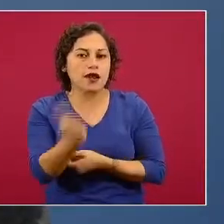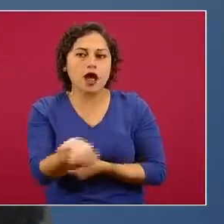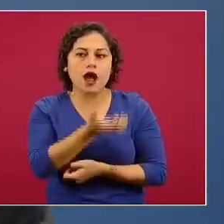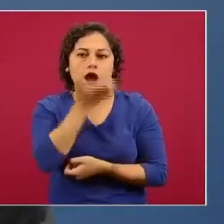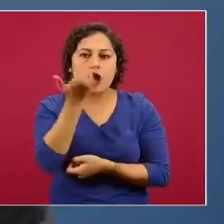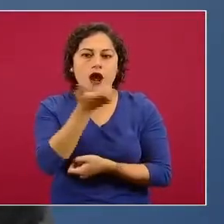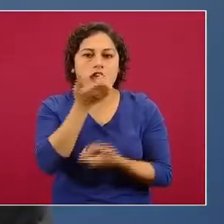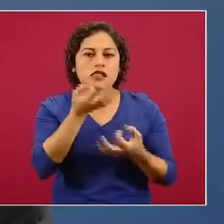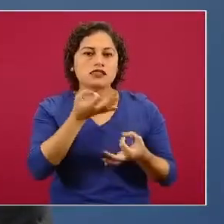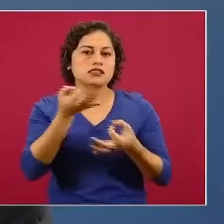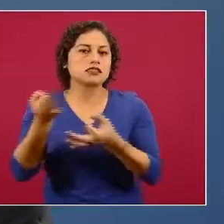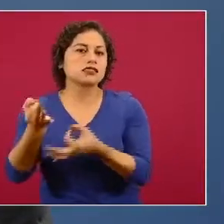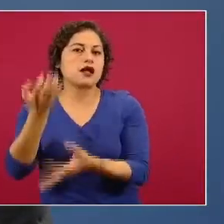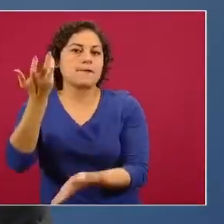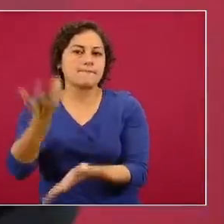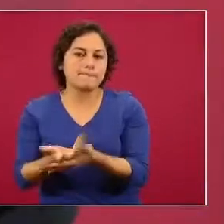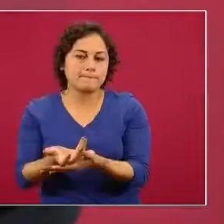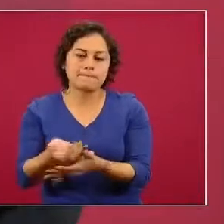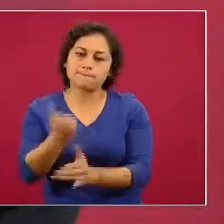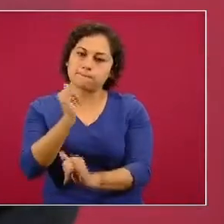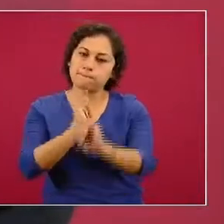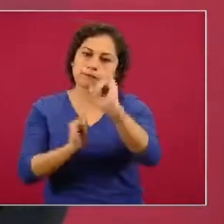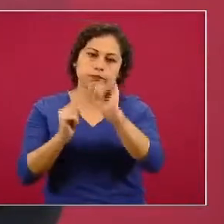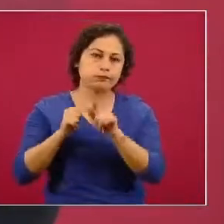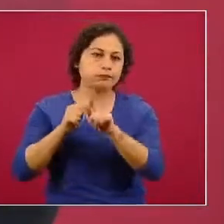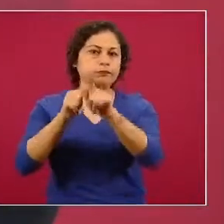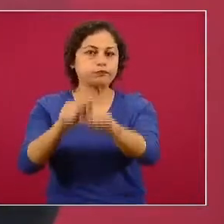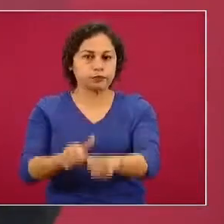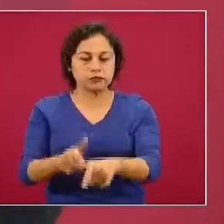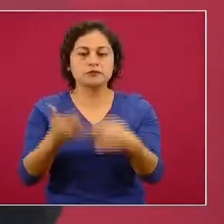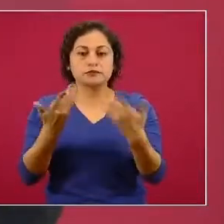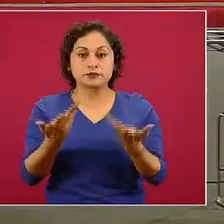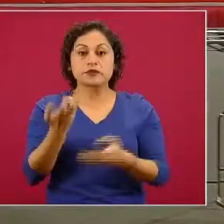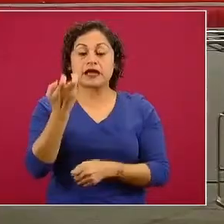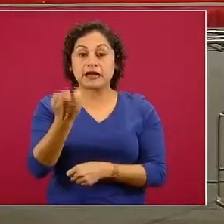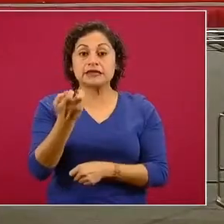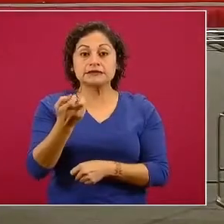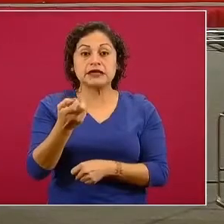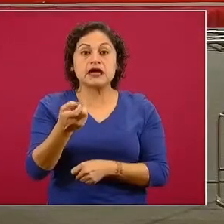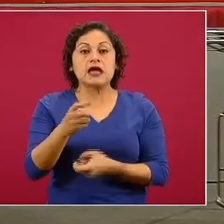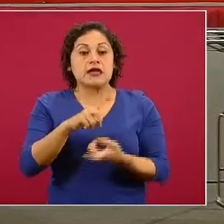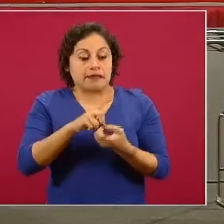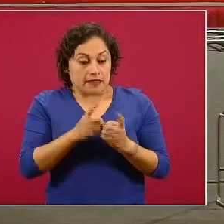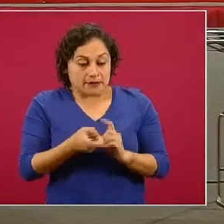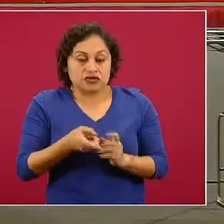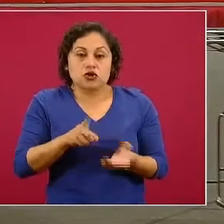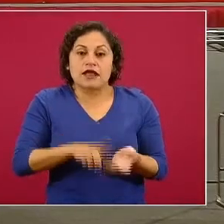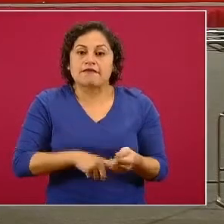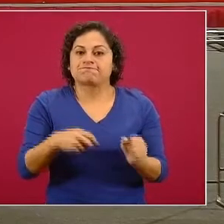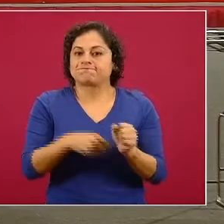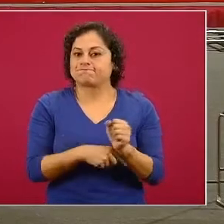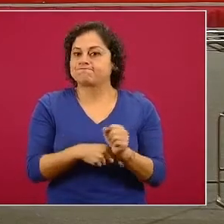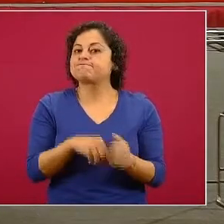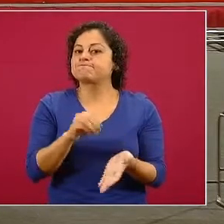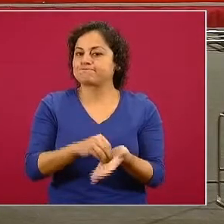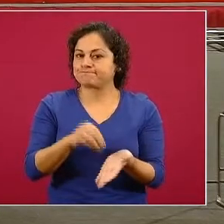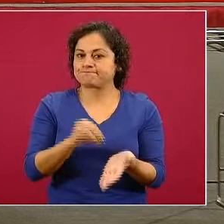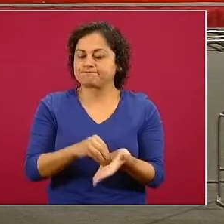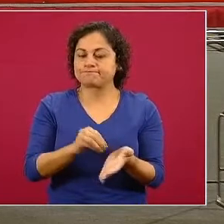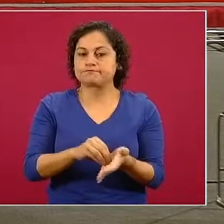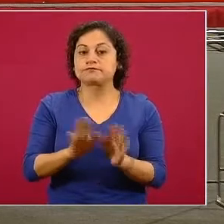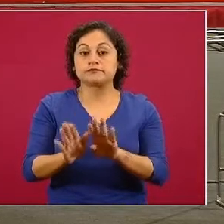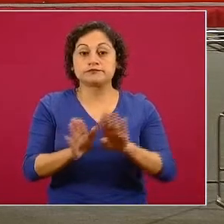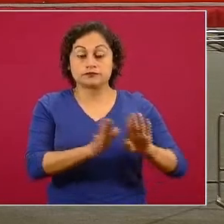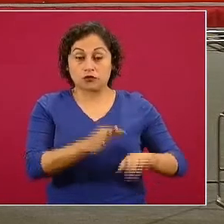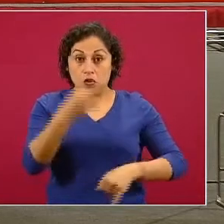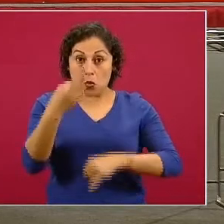una dependencia al alcohol, y además ahí atrás se queda la depresión o la ansiedad. Y finalmente les quiero comentar de los efectos